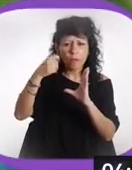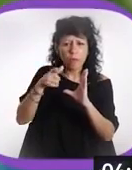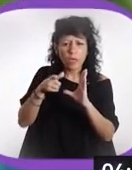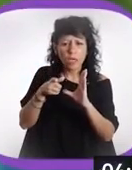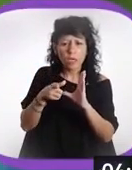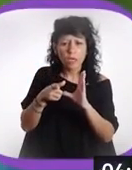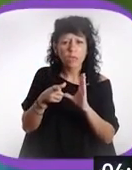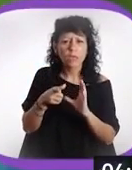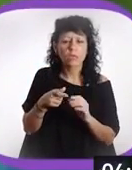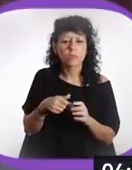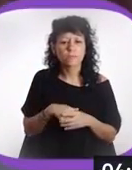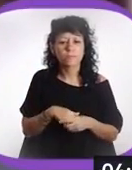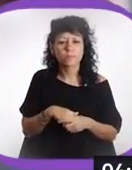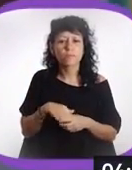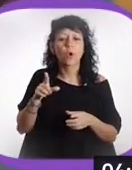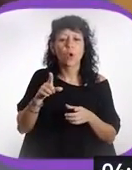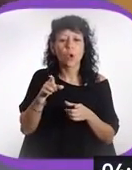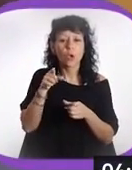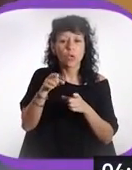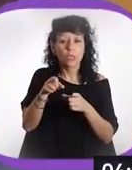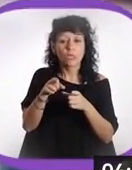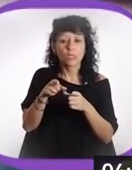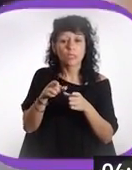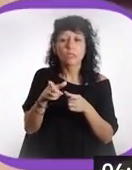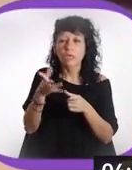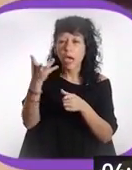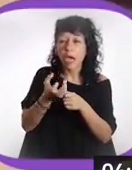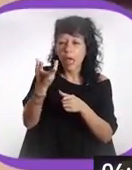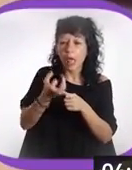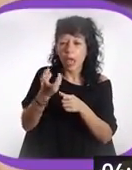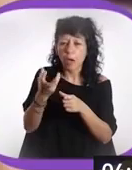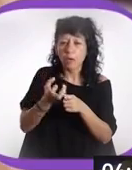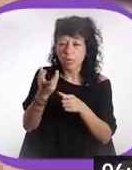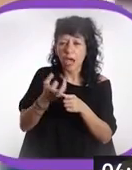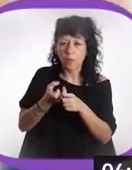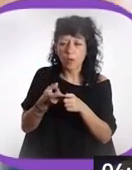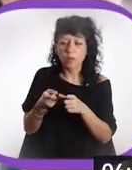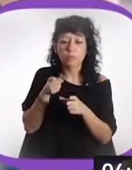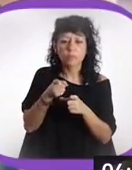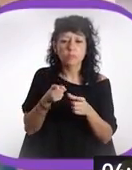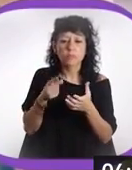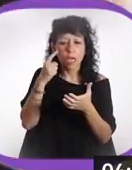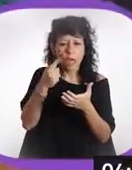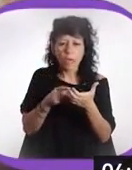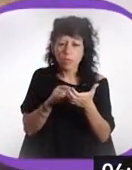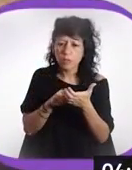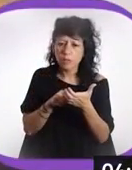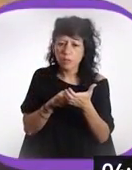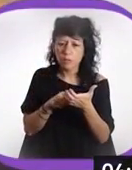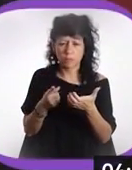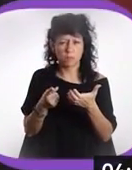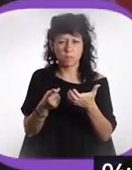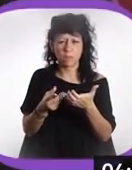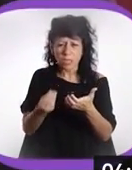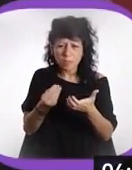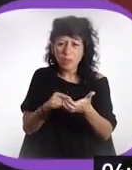¿No? Estoy seguro que documenté mi descubrimiento del artefacto alienígena. Registro 31B, diagonal 12. ¿Qué